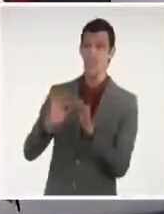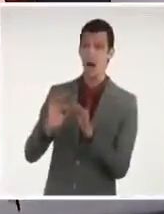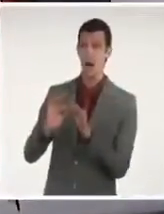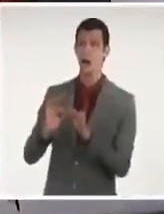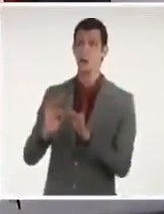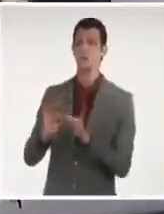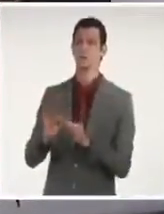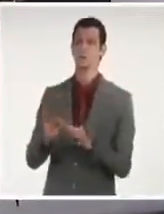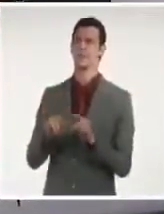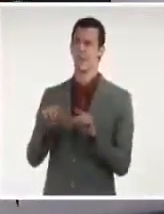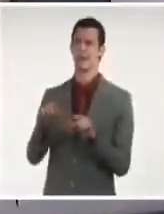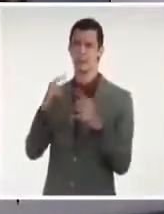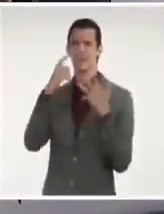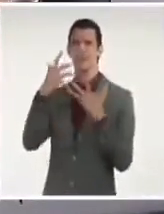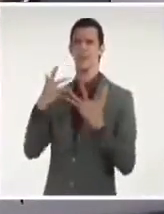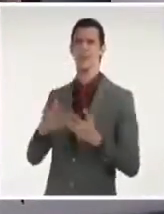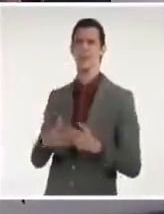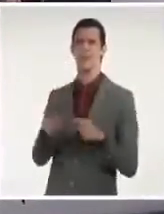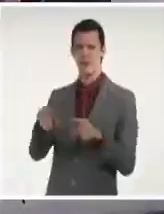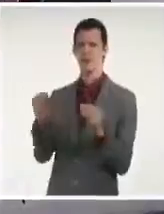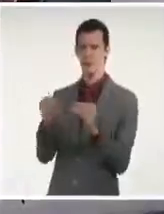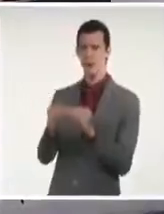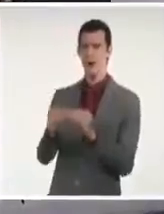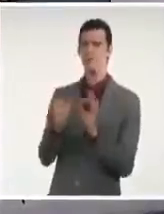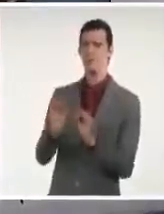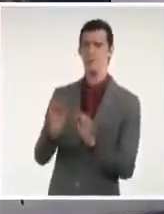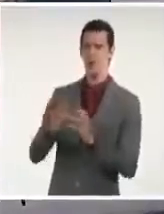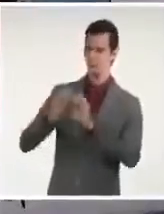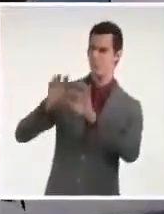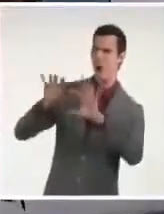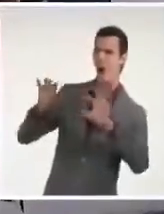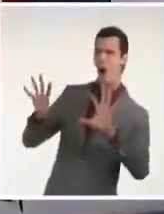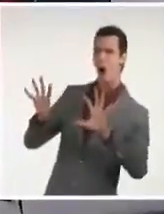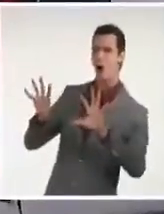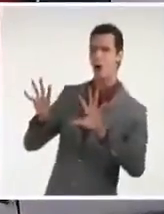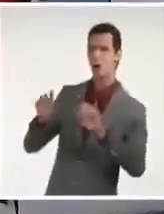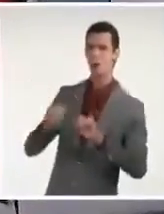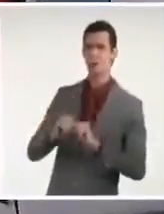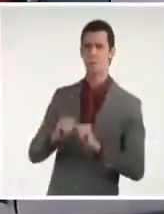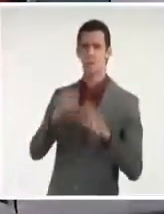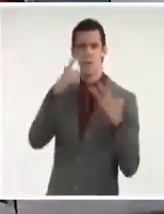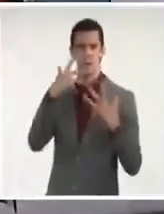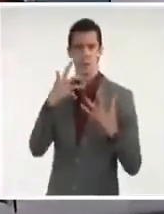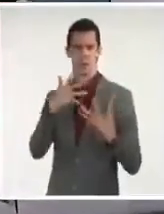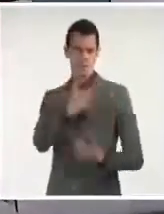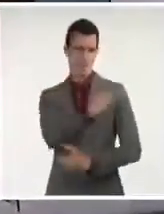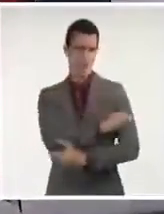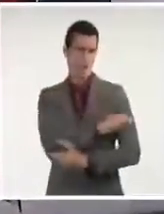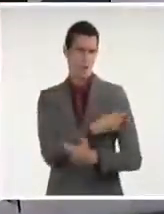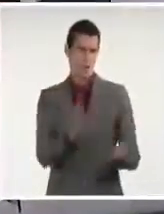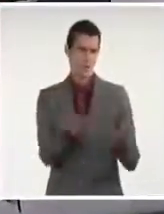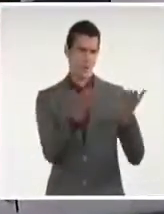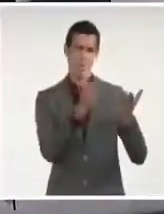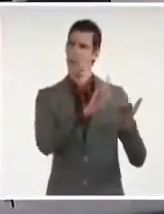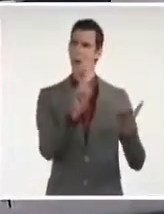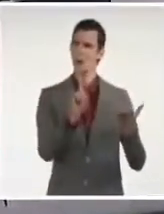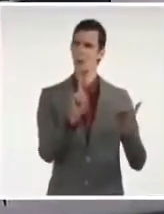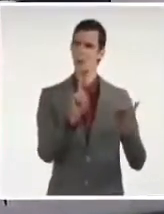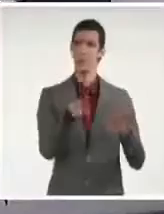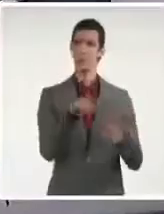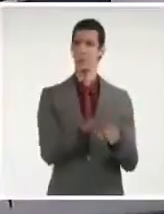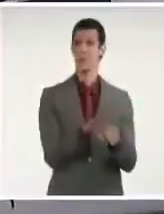el agravamiento de la crisis ocasionada por una pandemia que, como usted sabe, tiene de patas arriba la economía cubana y la del mundo